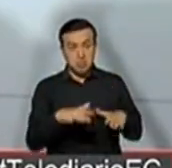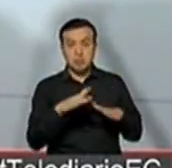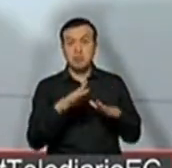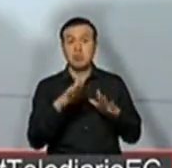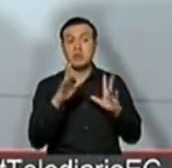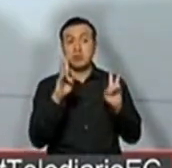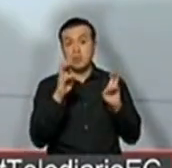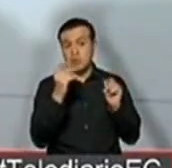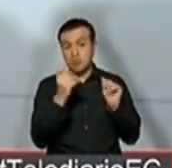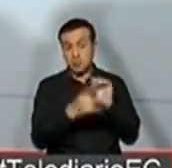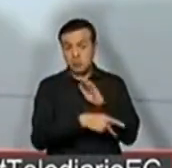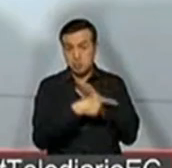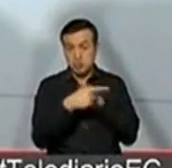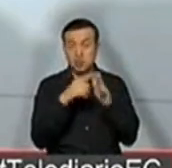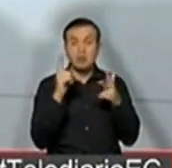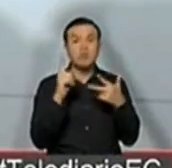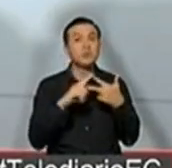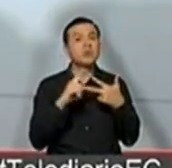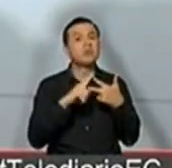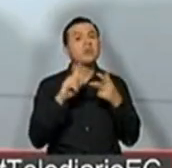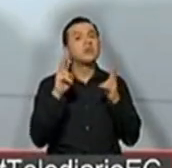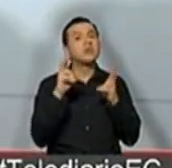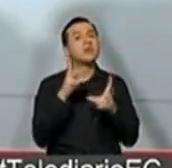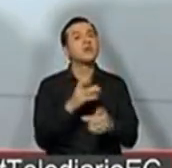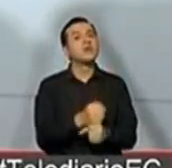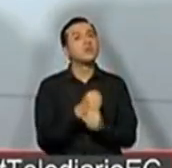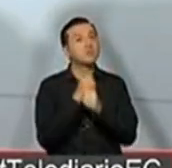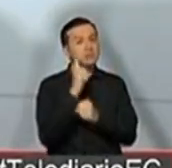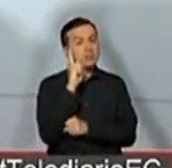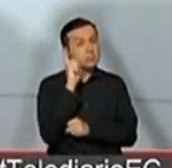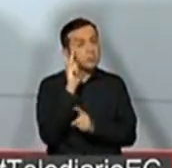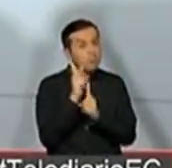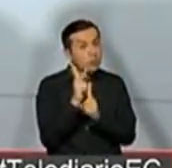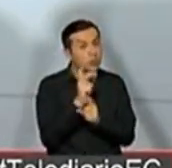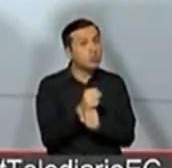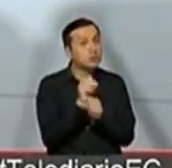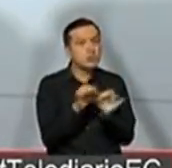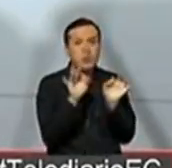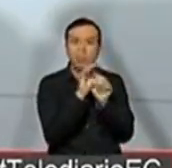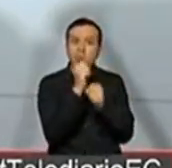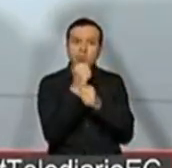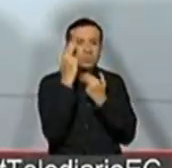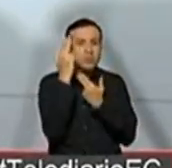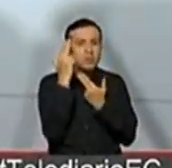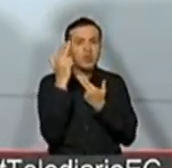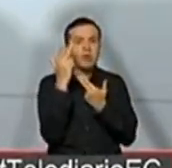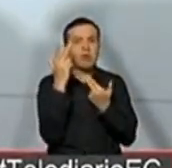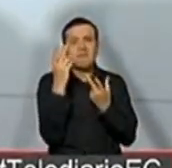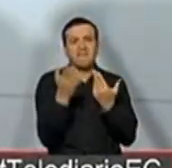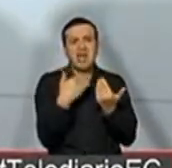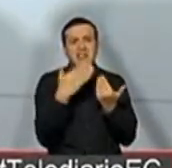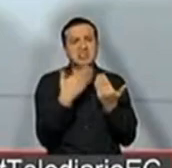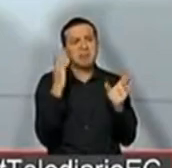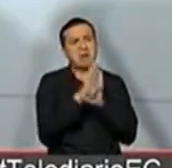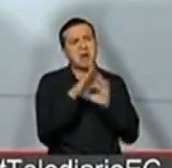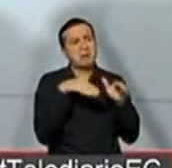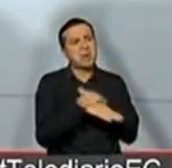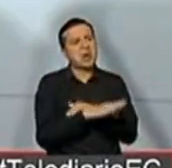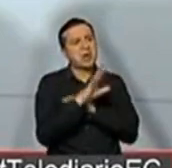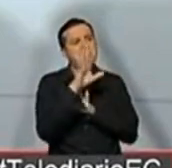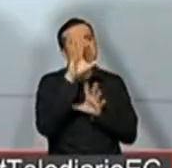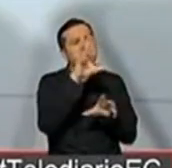riqueza petrolera y segundo, la seguridad. ¿Qué falló? ¿Y cómo componer esta falla para que